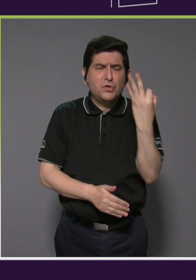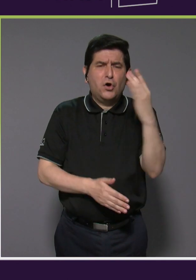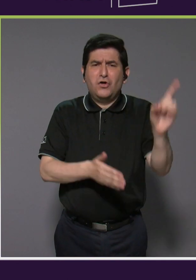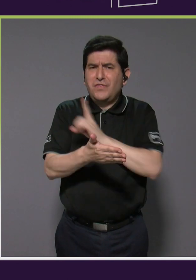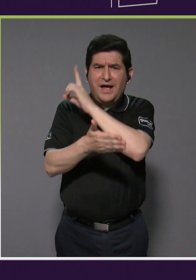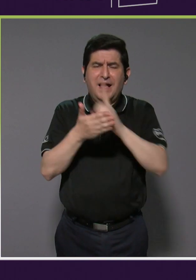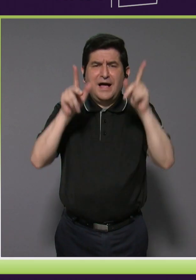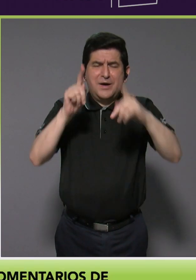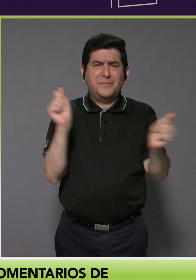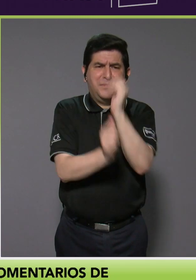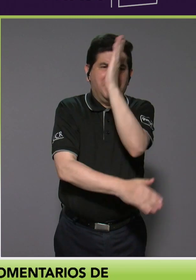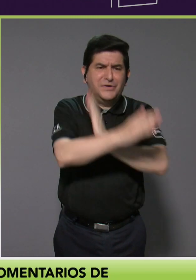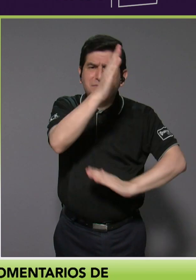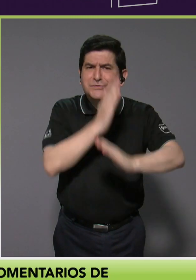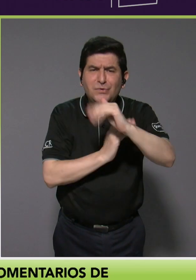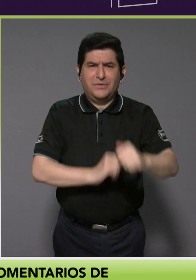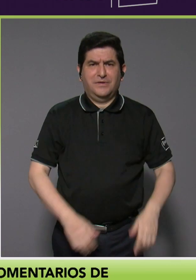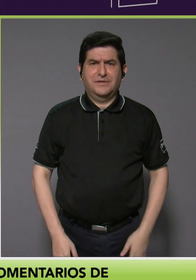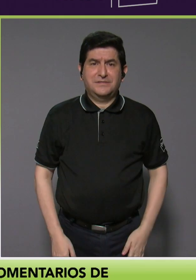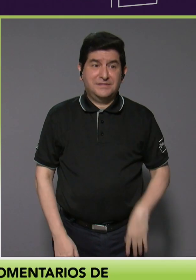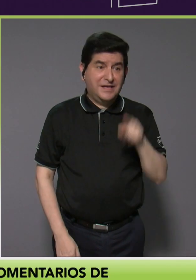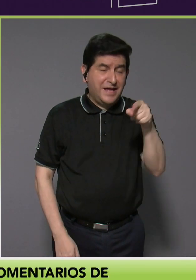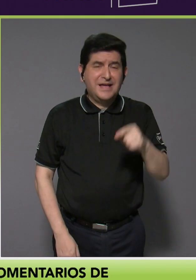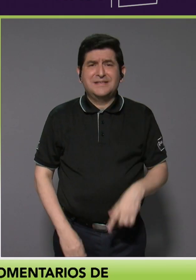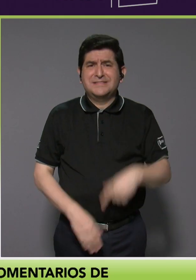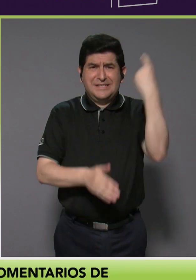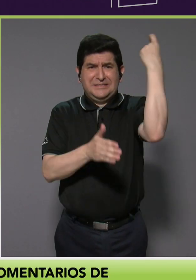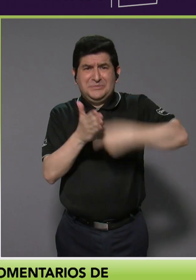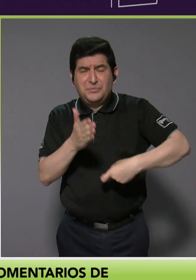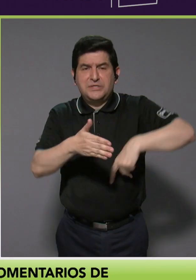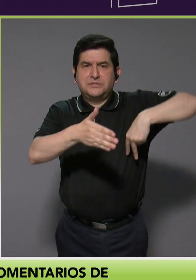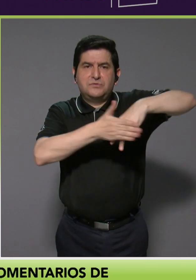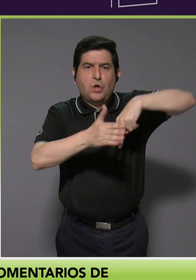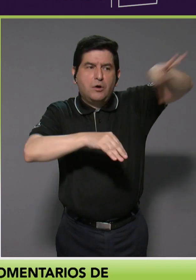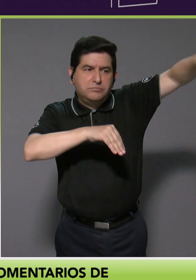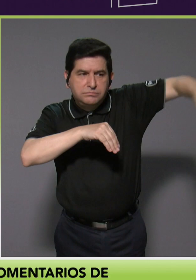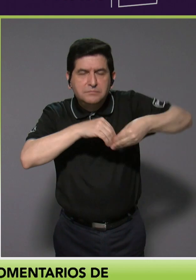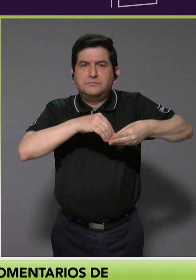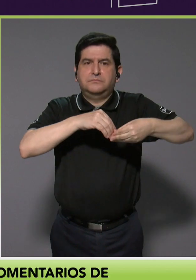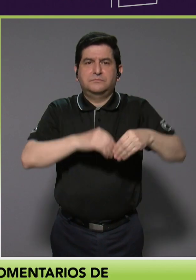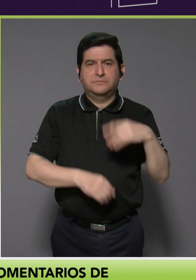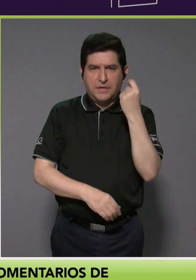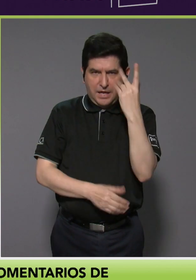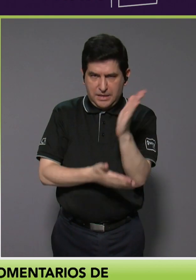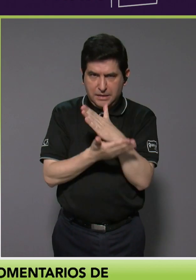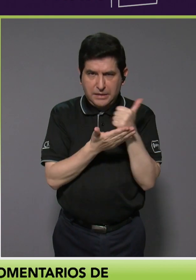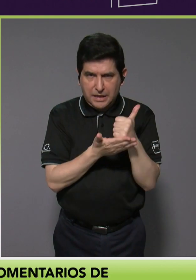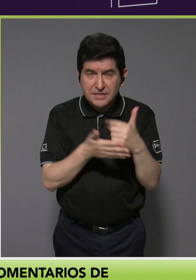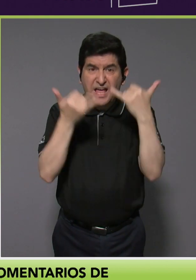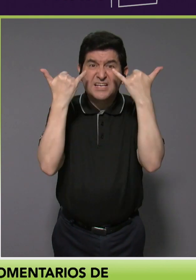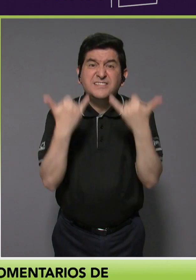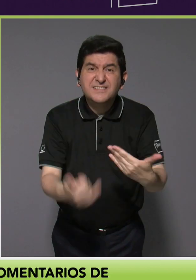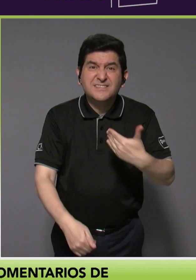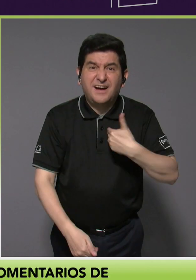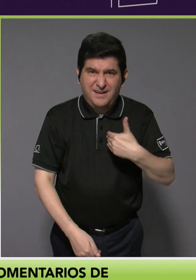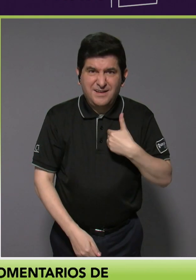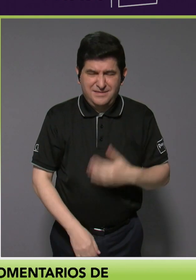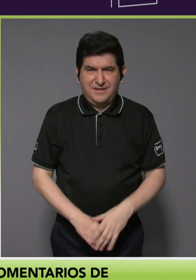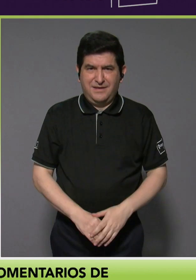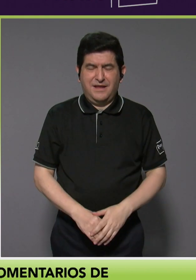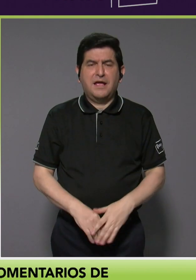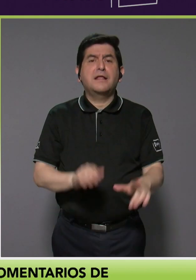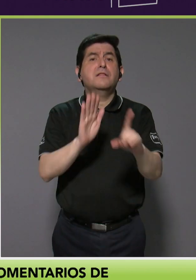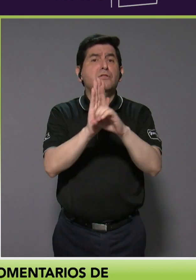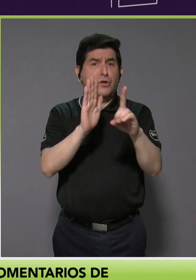a las personas con discapacidad. Ese gravamen es una barrera más y hay que entender algo, ya se tenía alcanzado